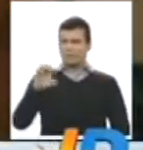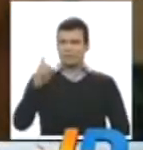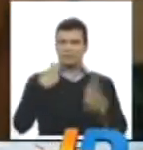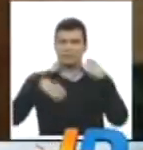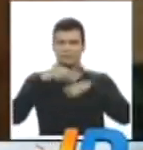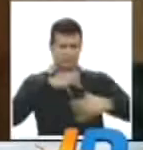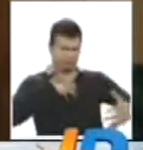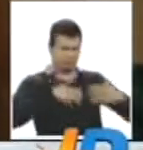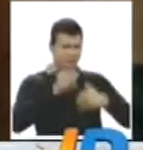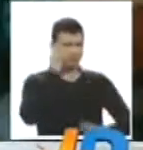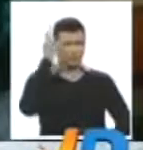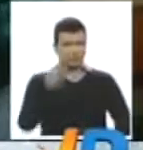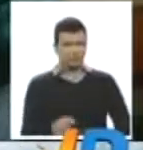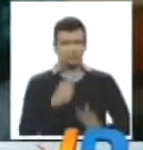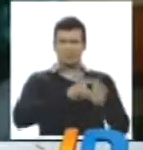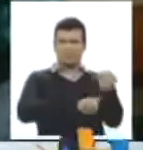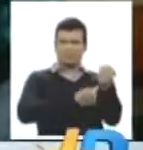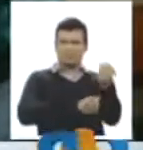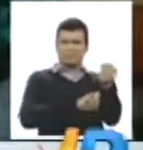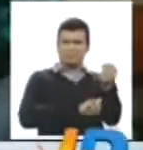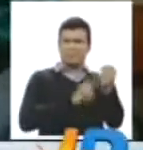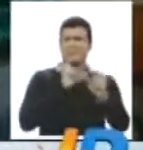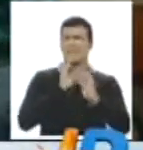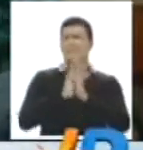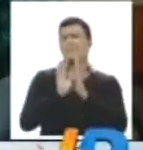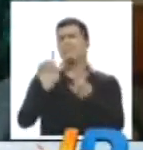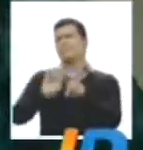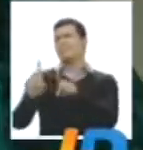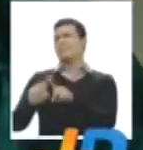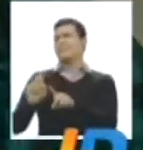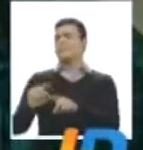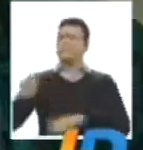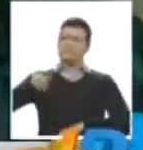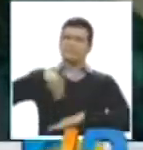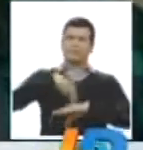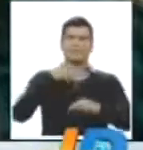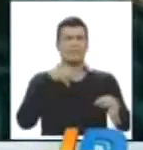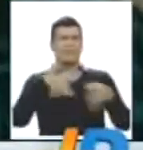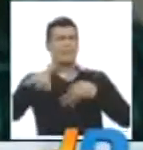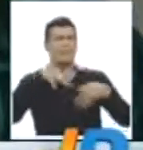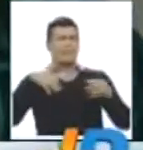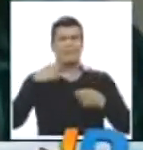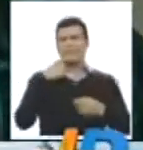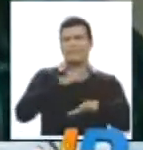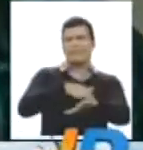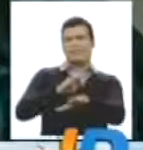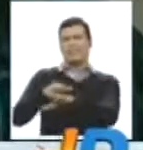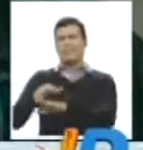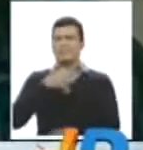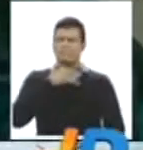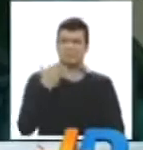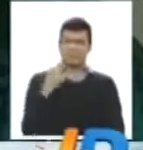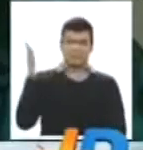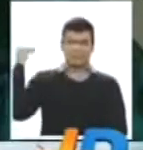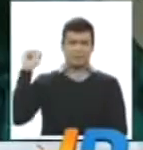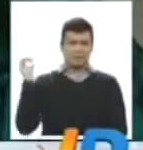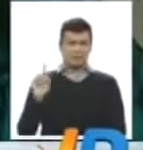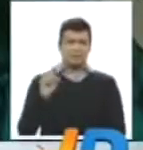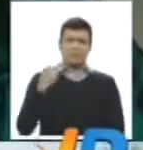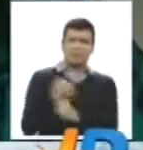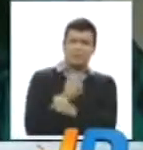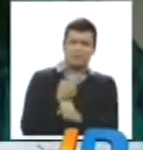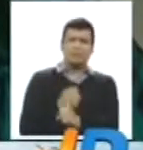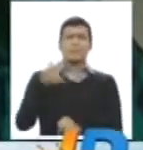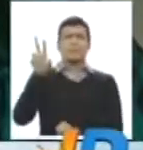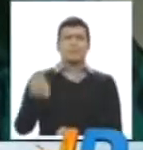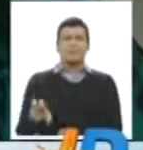es un bogotano que se caracteriza por su irreverencia y humor en sus stand-up comedy. Pues llevaba trabajando 7 años de publicista, de creativo de una agencia de